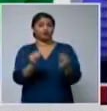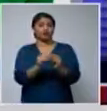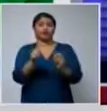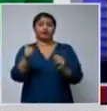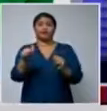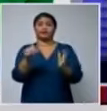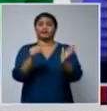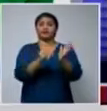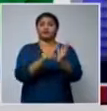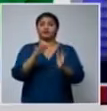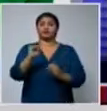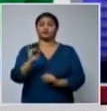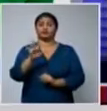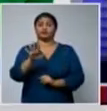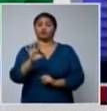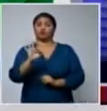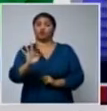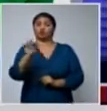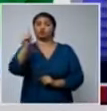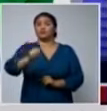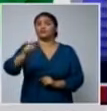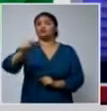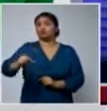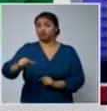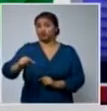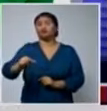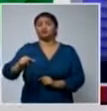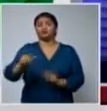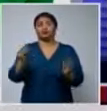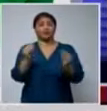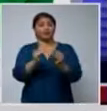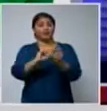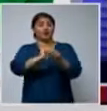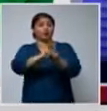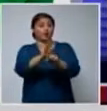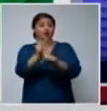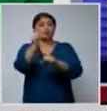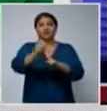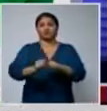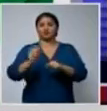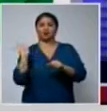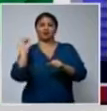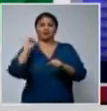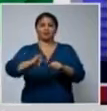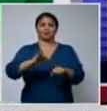10.758 personas vinculadas con viajeros extranjeros o con viajeros